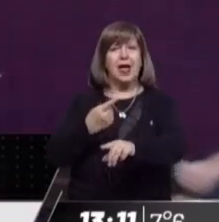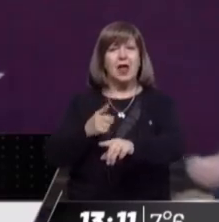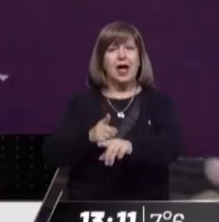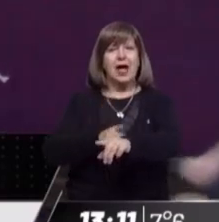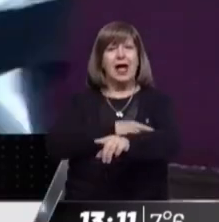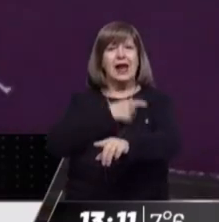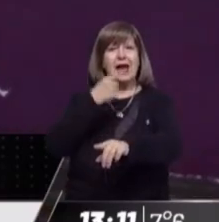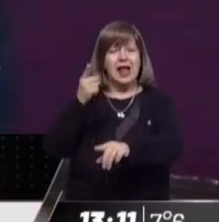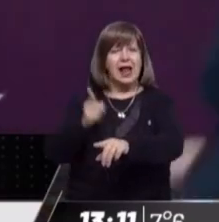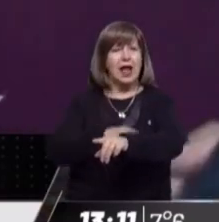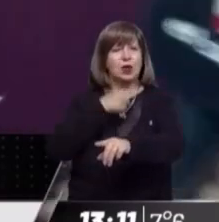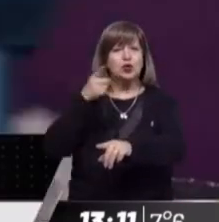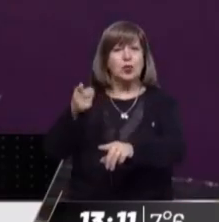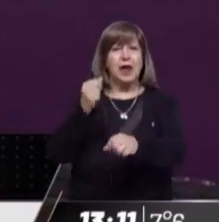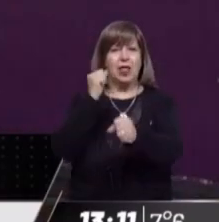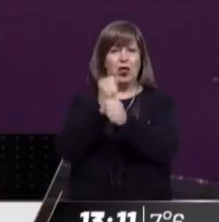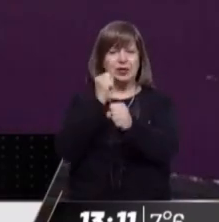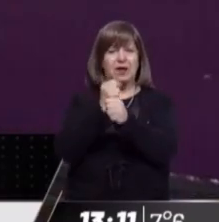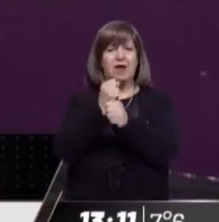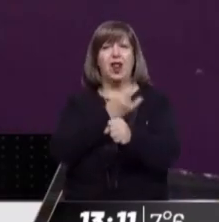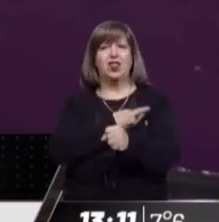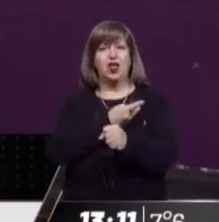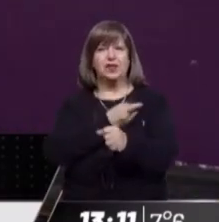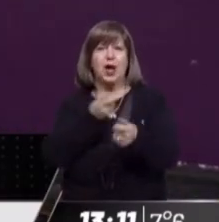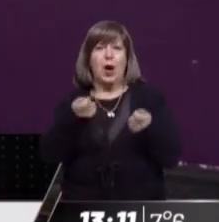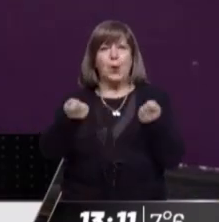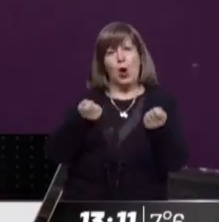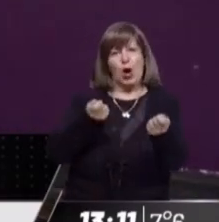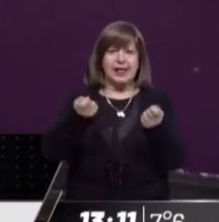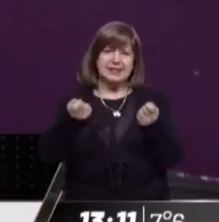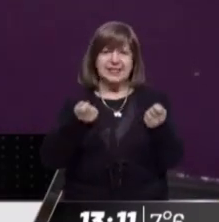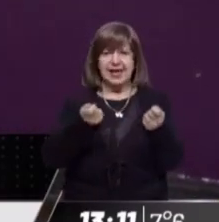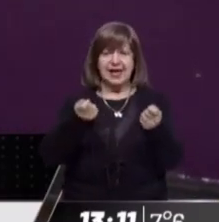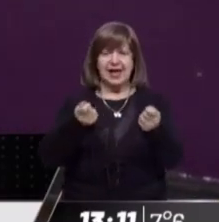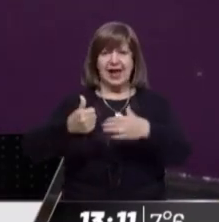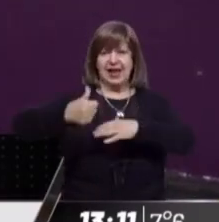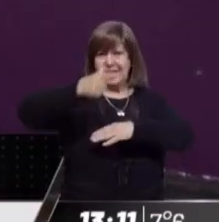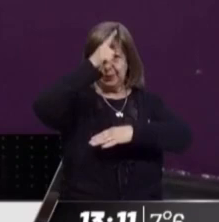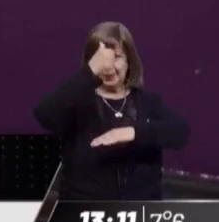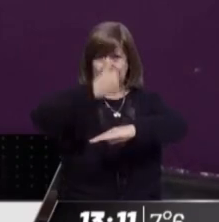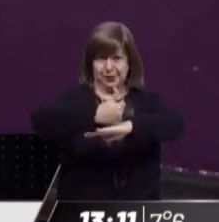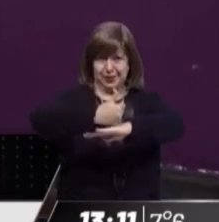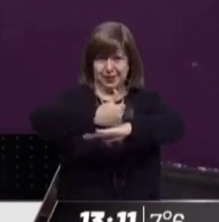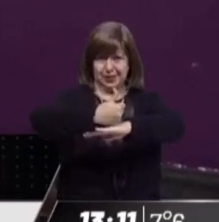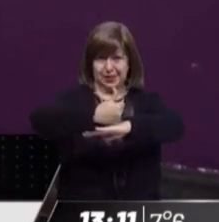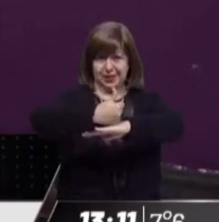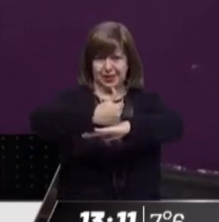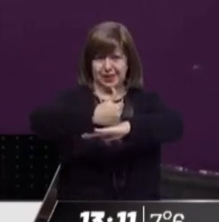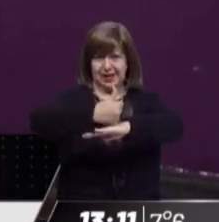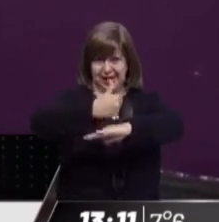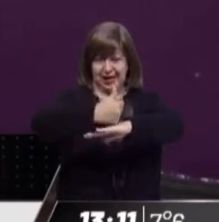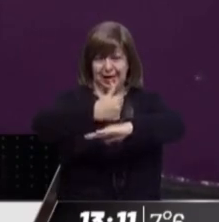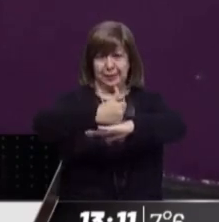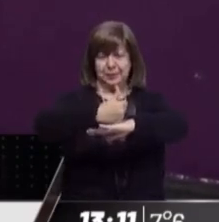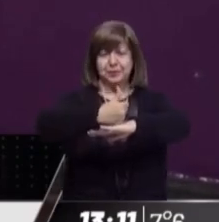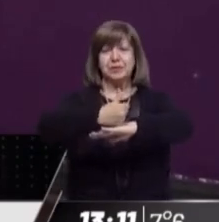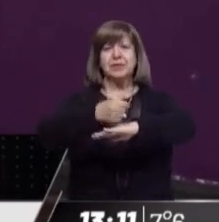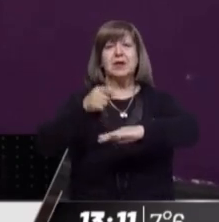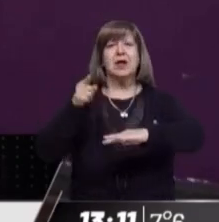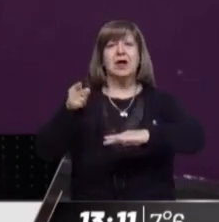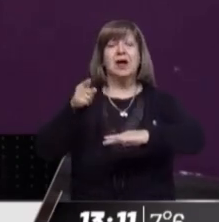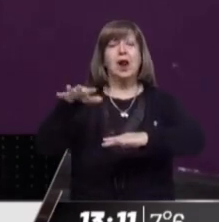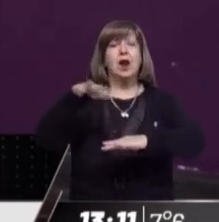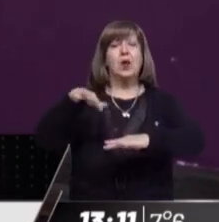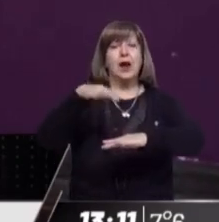boliche trabajaba ahí en cuando en su momento whis y Picasso él estaba sobre todo en